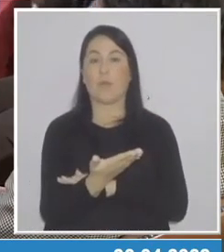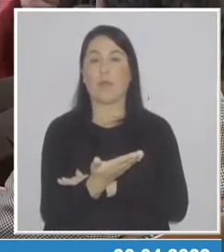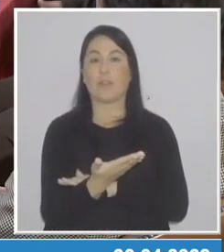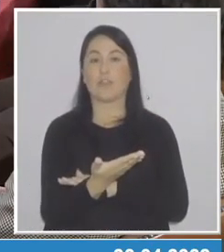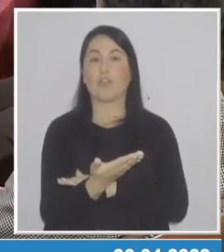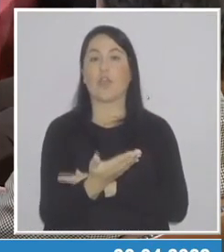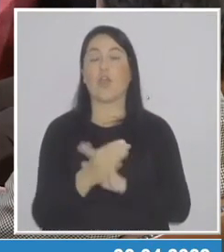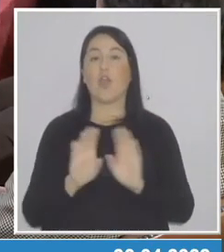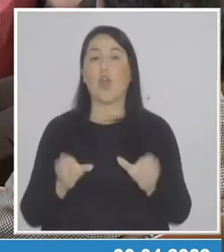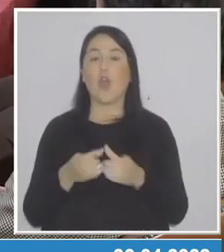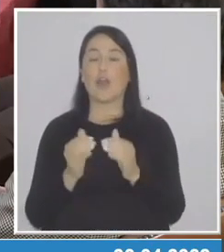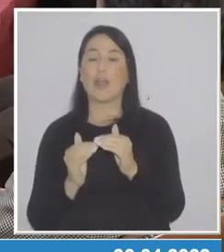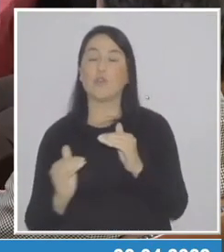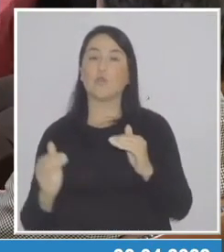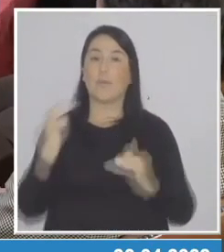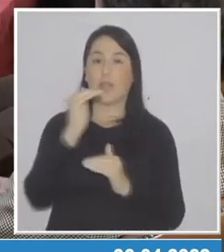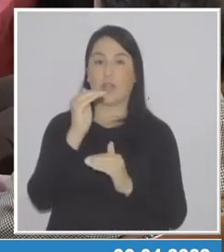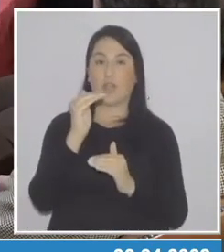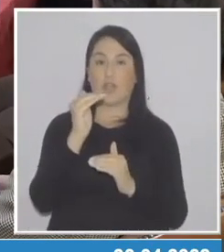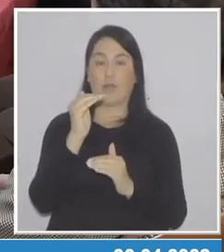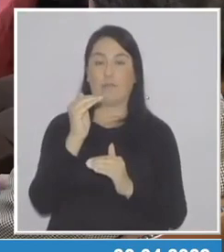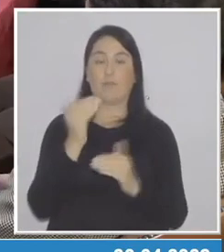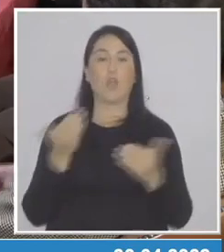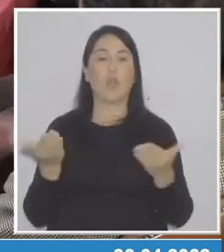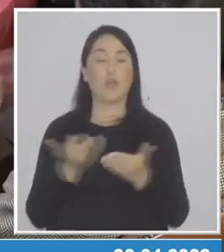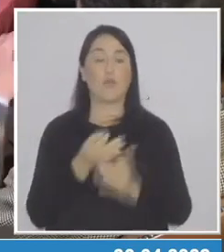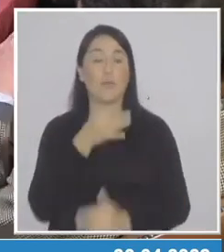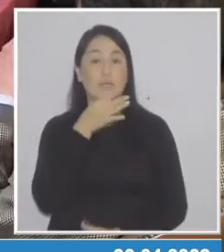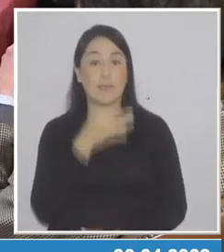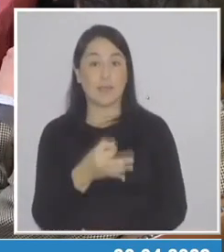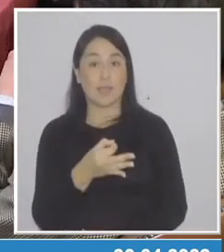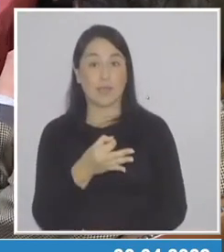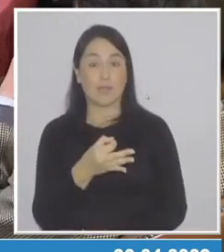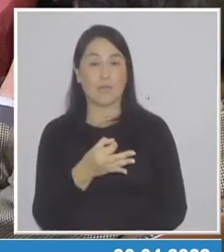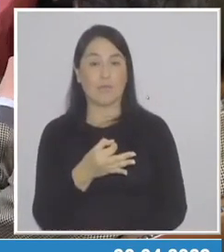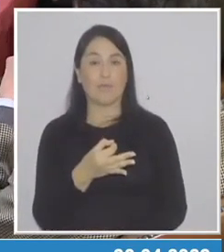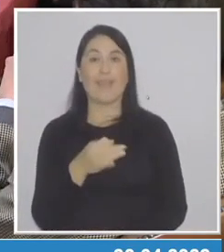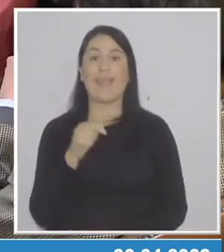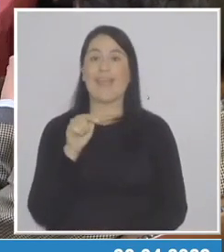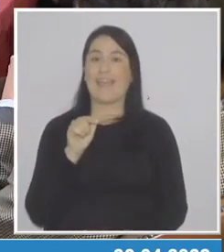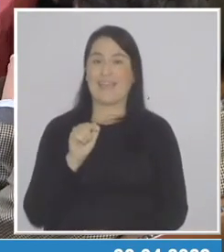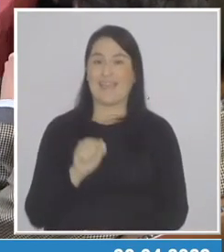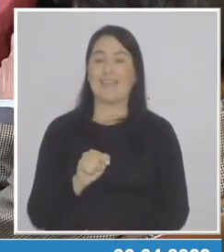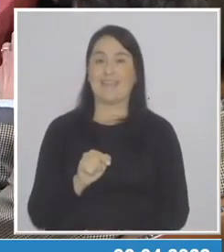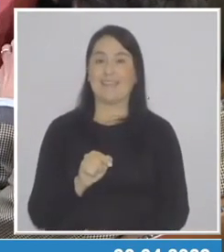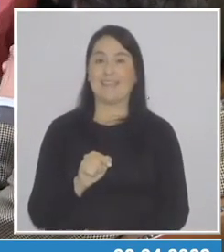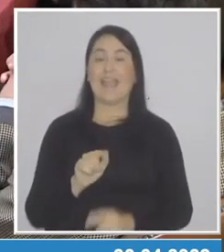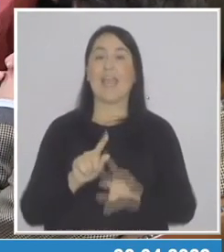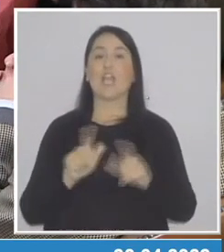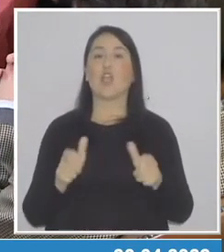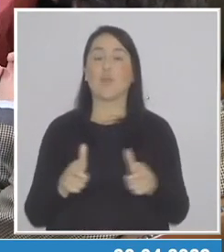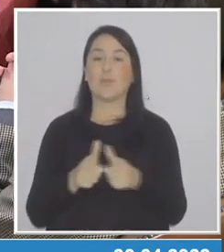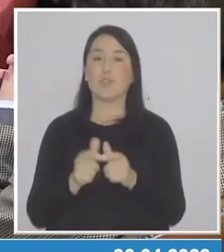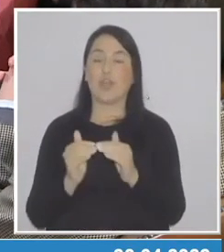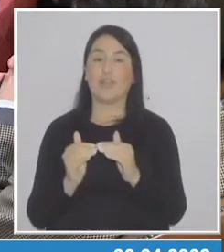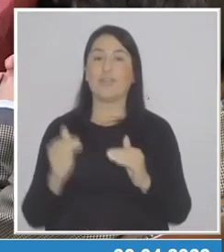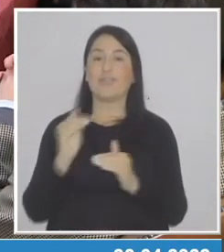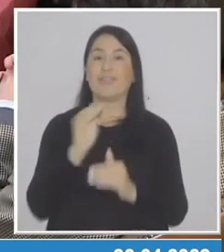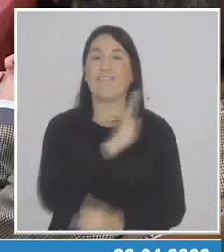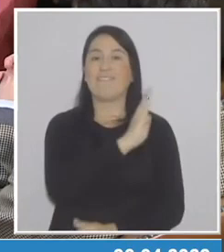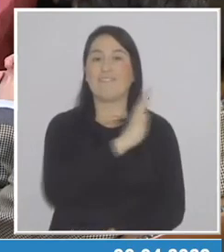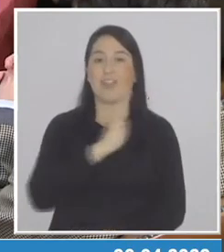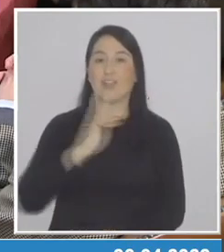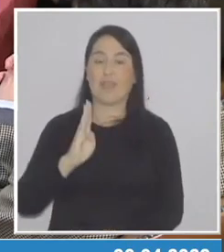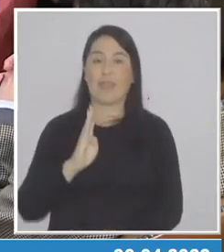conformación. Como se señaló, actualmente el órgano superior es la Comisión de Biblioteca, integrada por los presidentes